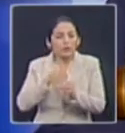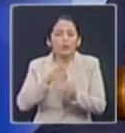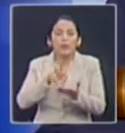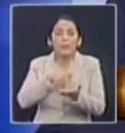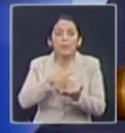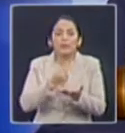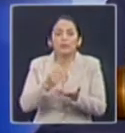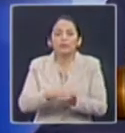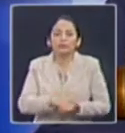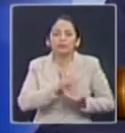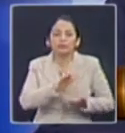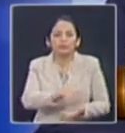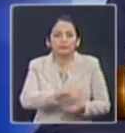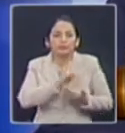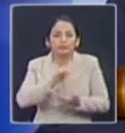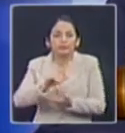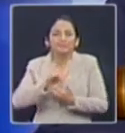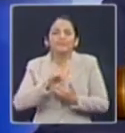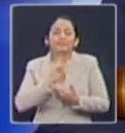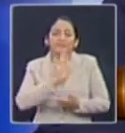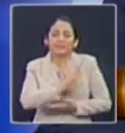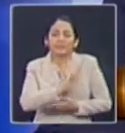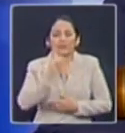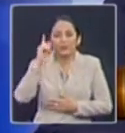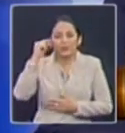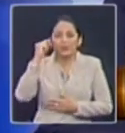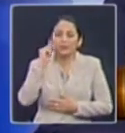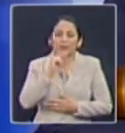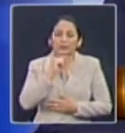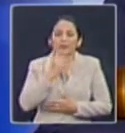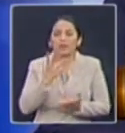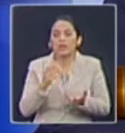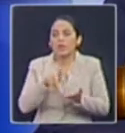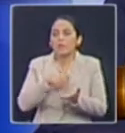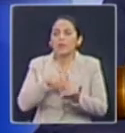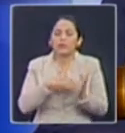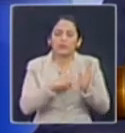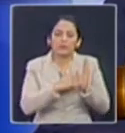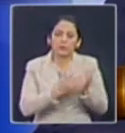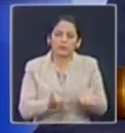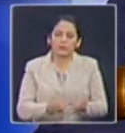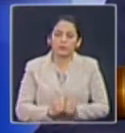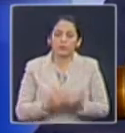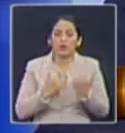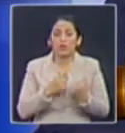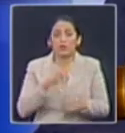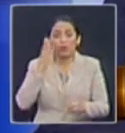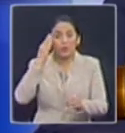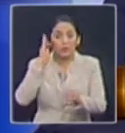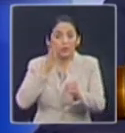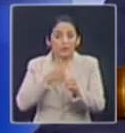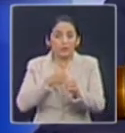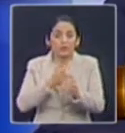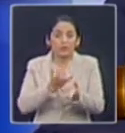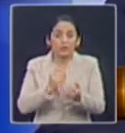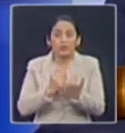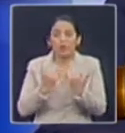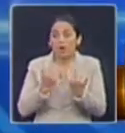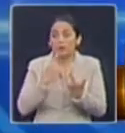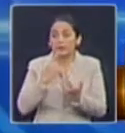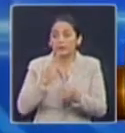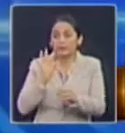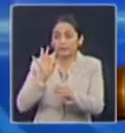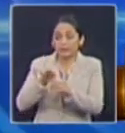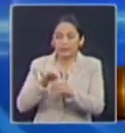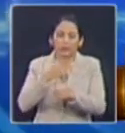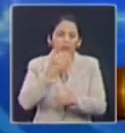un fuerte componente político, porque entendemos que en este momento uno de los objetivos principales primero de este gobierno consulta, es la consulta sin popular. Sin duda alguna, y después de